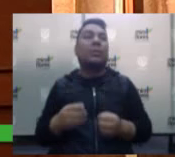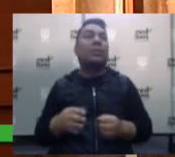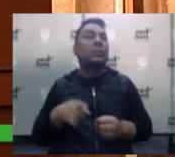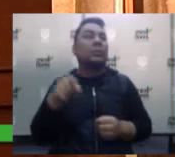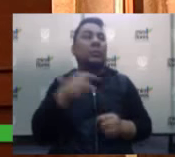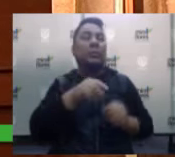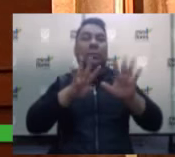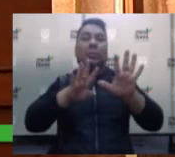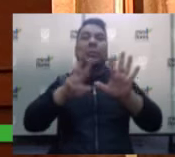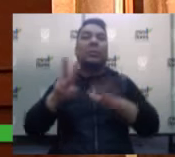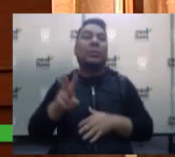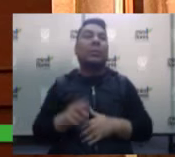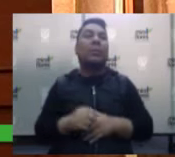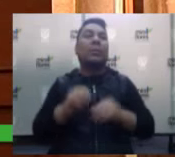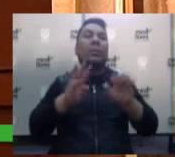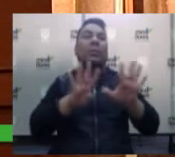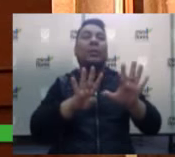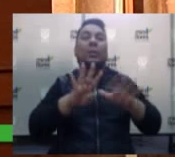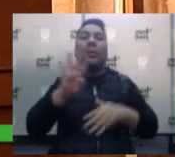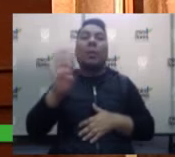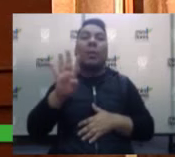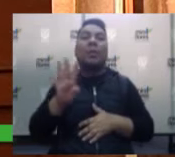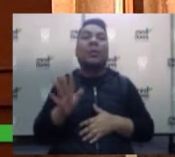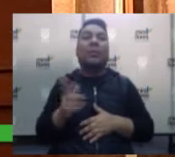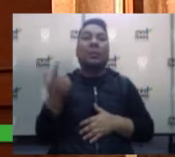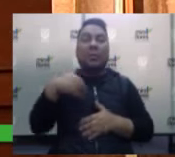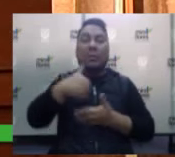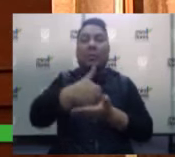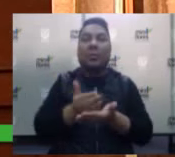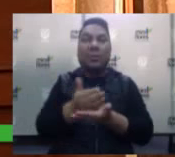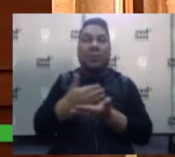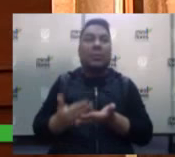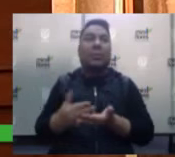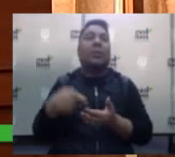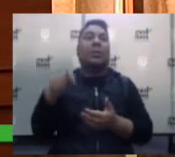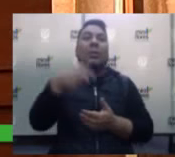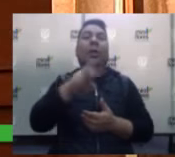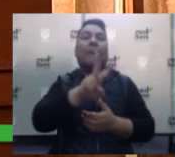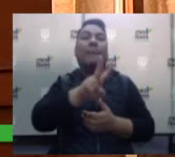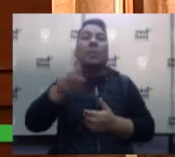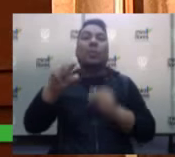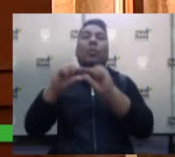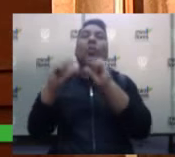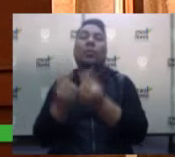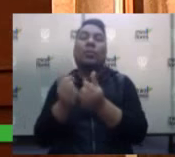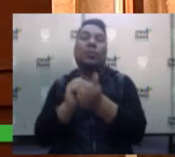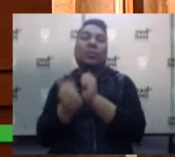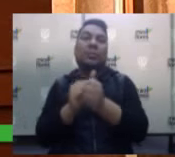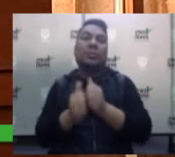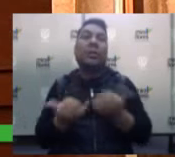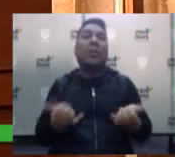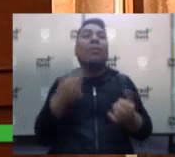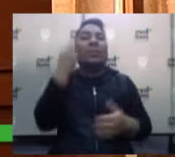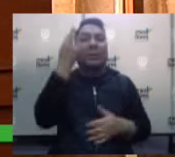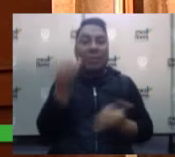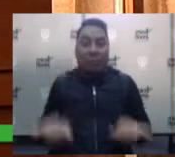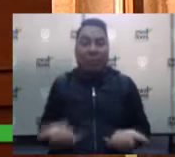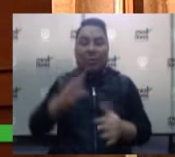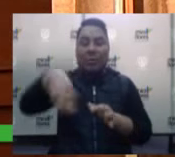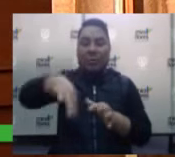las 94 entre 21 partidos, ¿no? Por eso que se ha tratado de hacer de manera correlativa el sorteo,